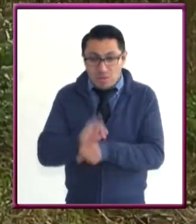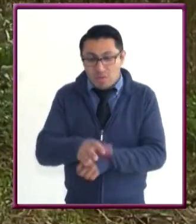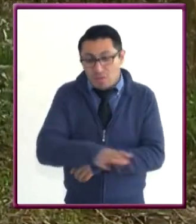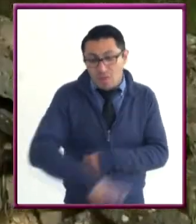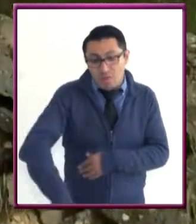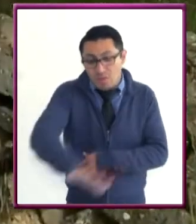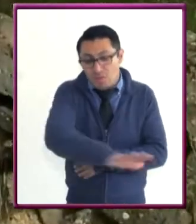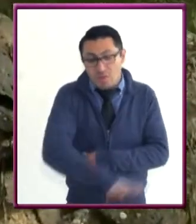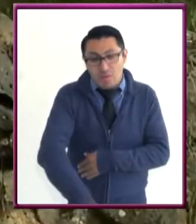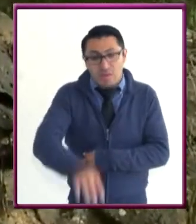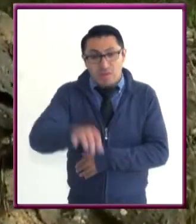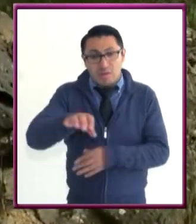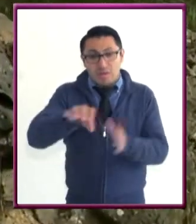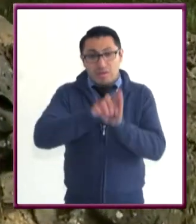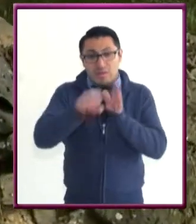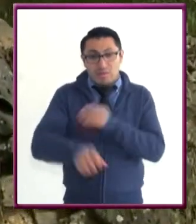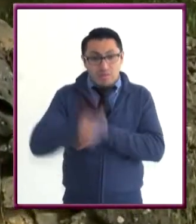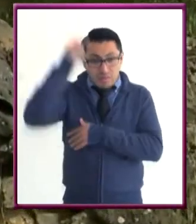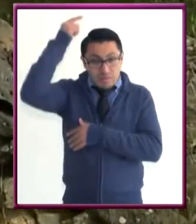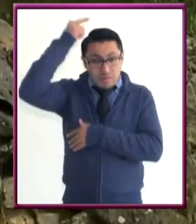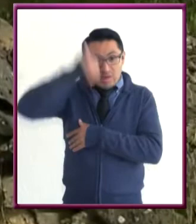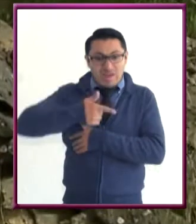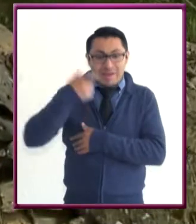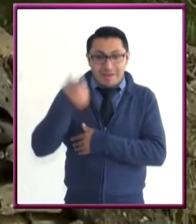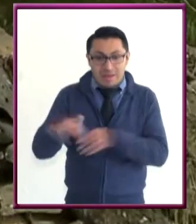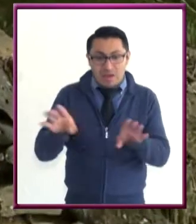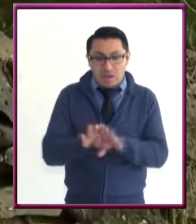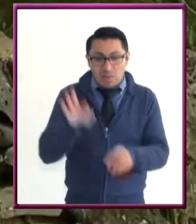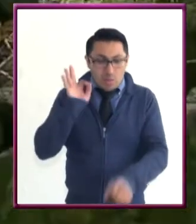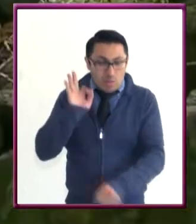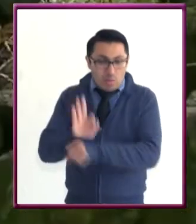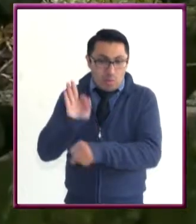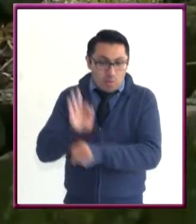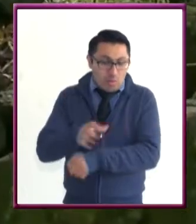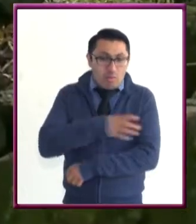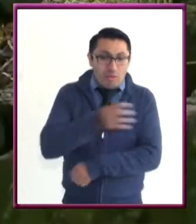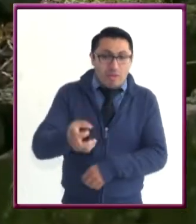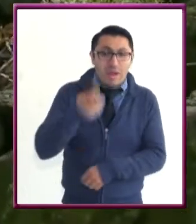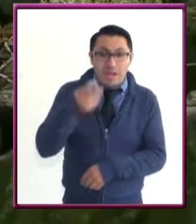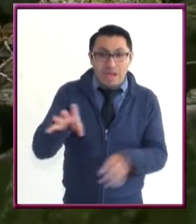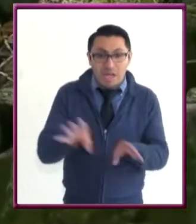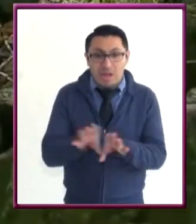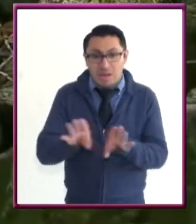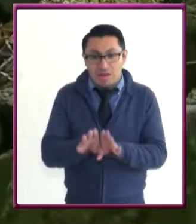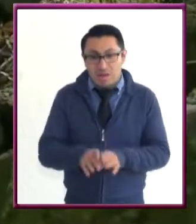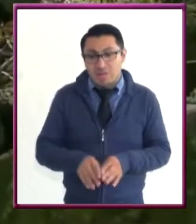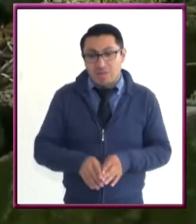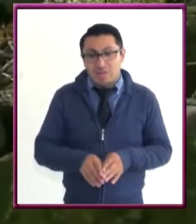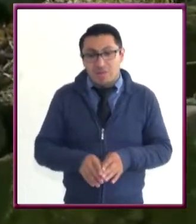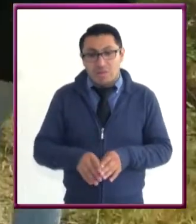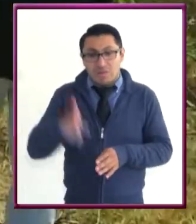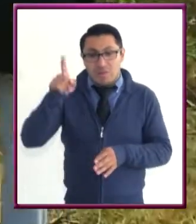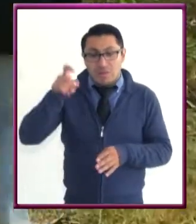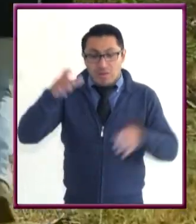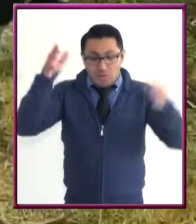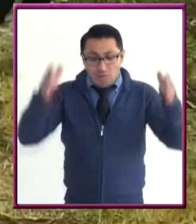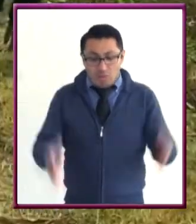de humedad. Cuando baja la noche, pues eso es un regulador térmico que está calentando y eso hace que se cree un microclima.